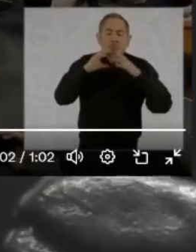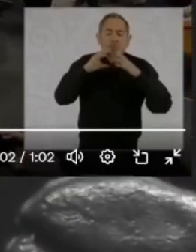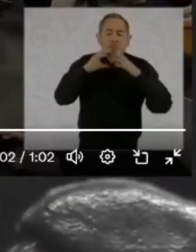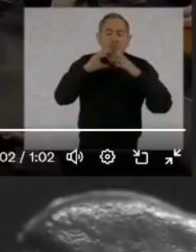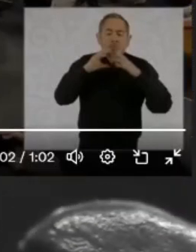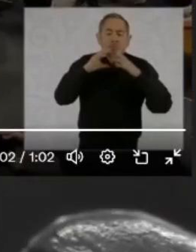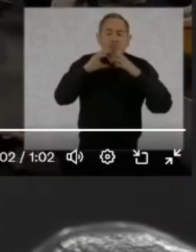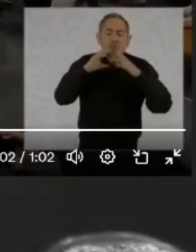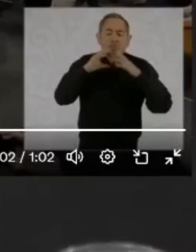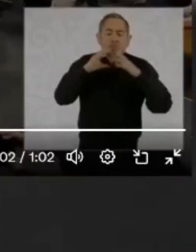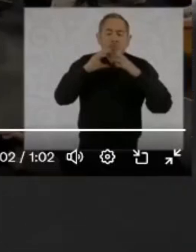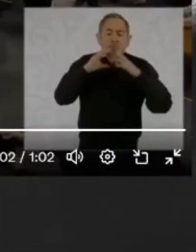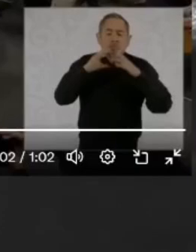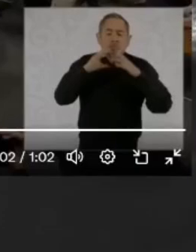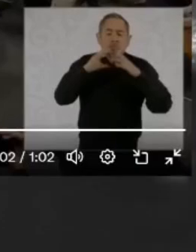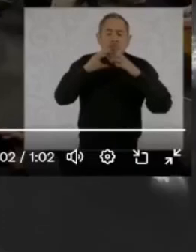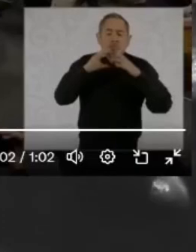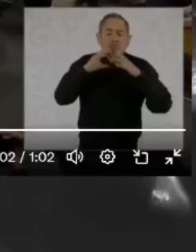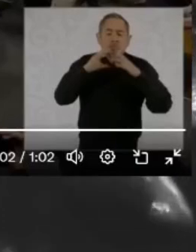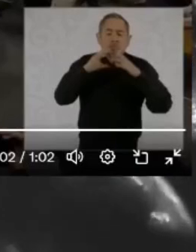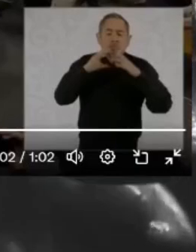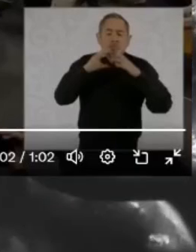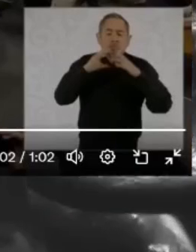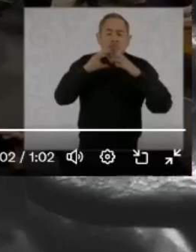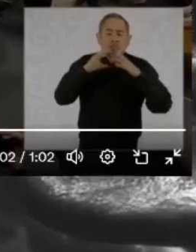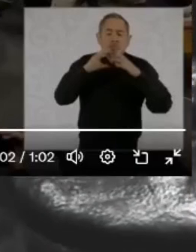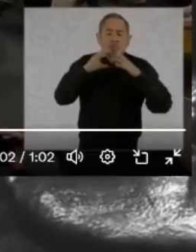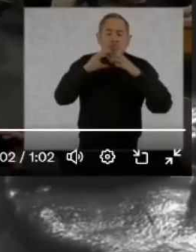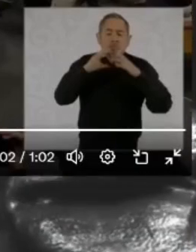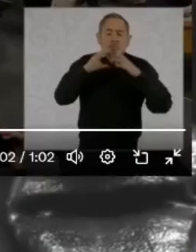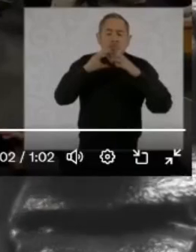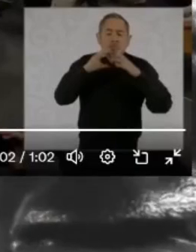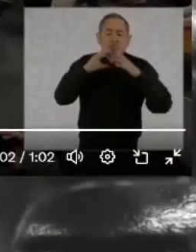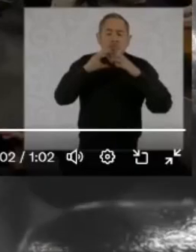los hijos, la persona que se vino,